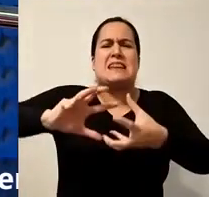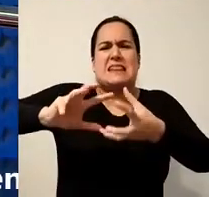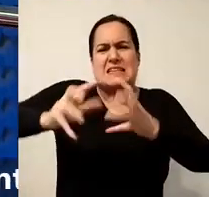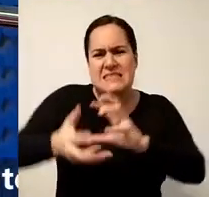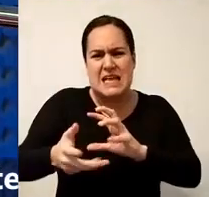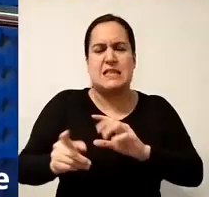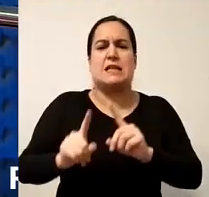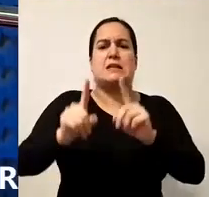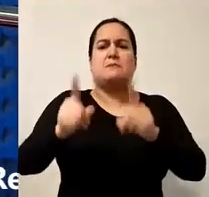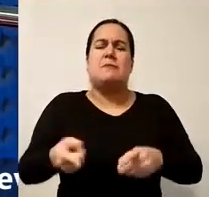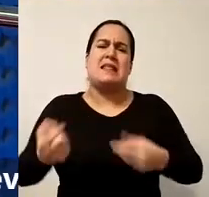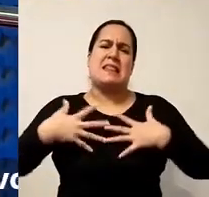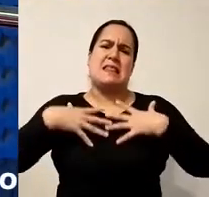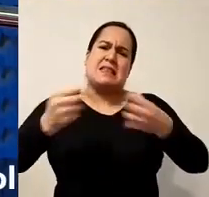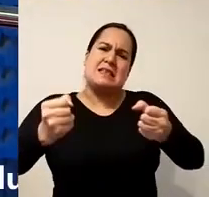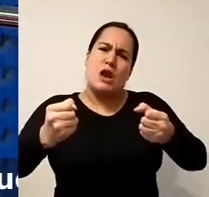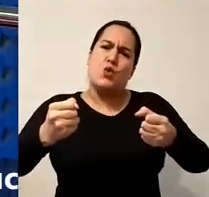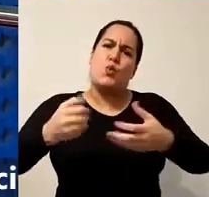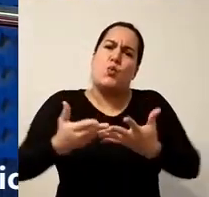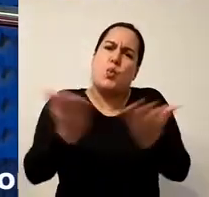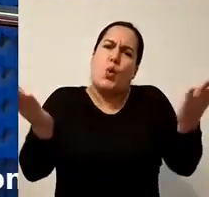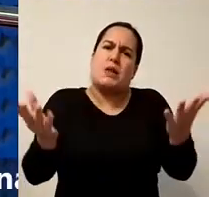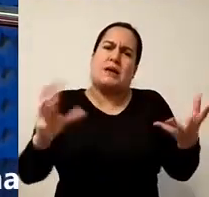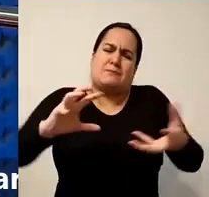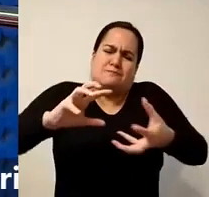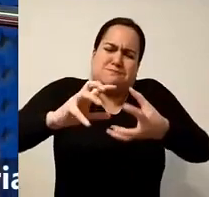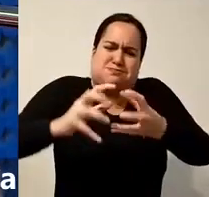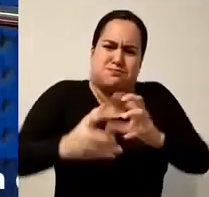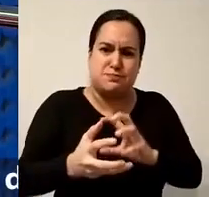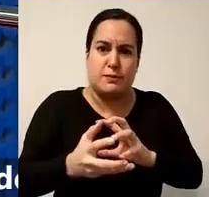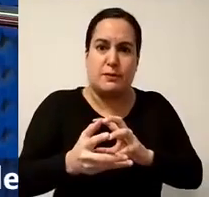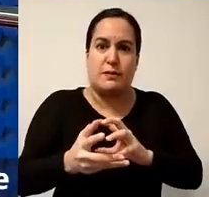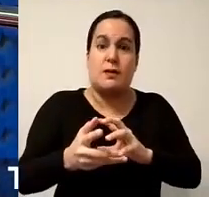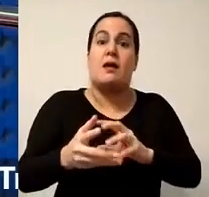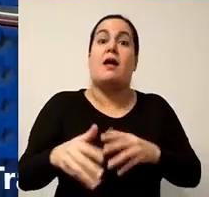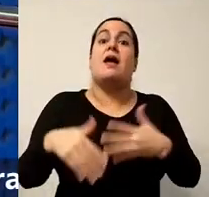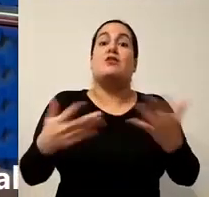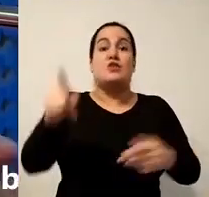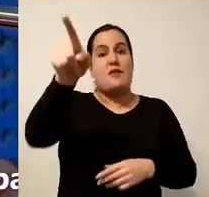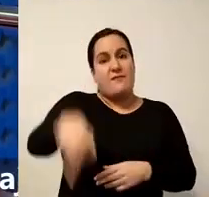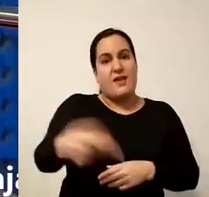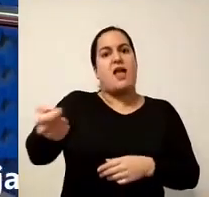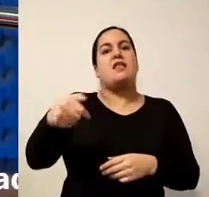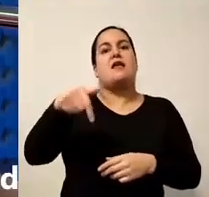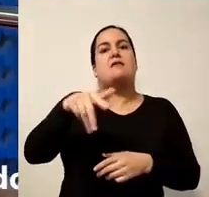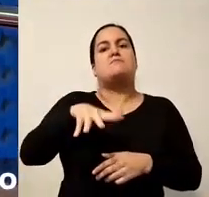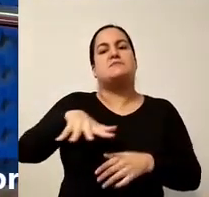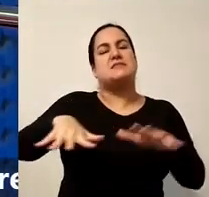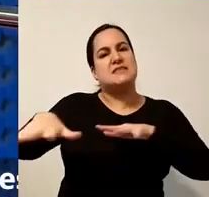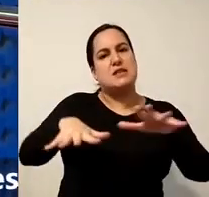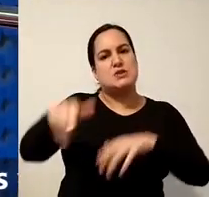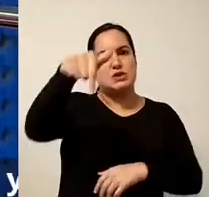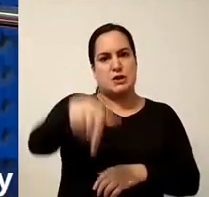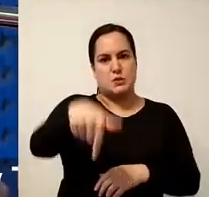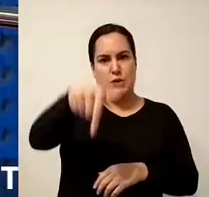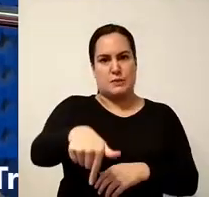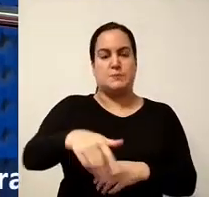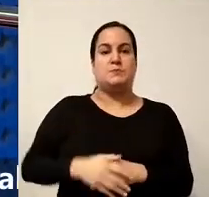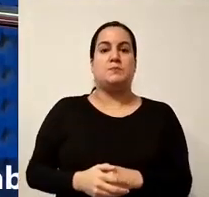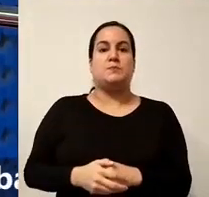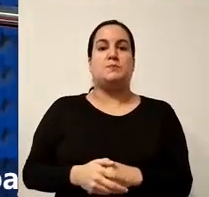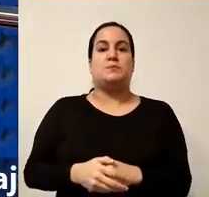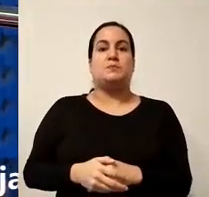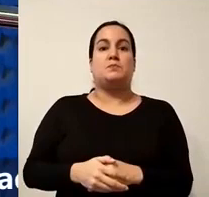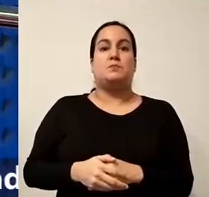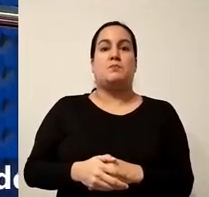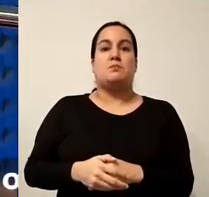aquel problema el verdadero virus el sistema capitalista y esta crisis nos pone